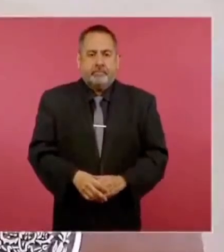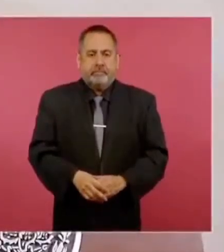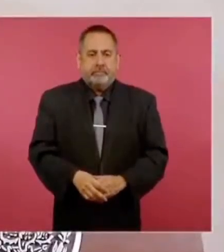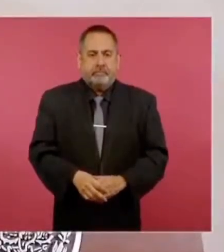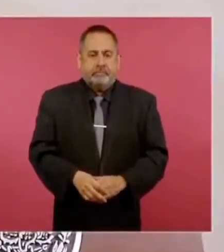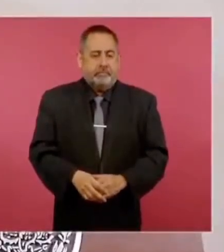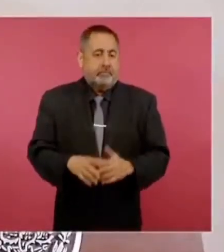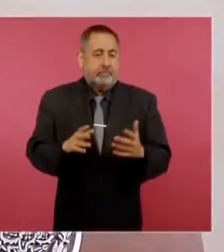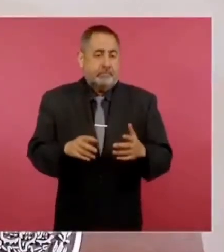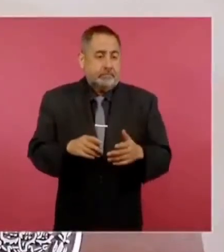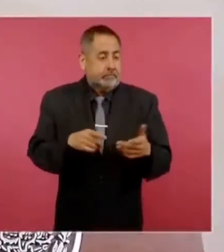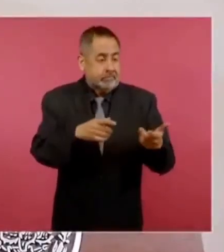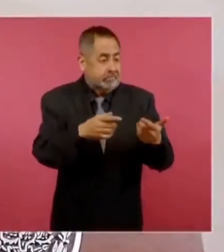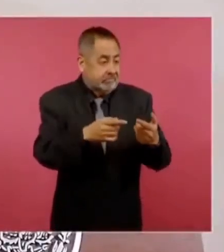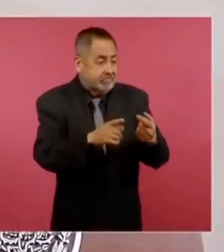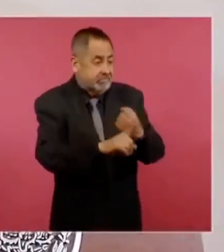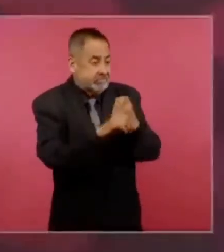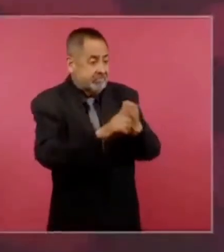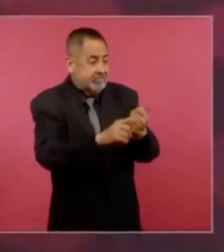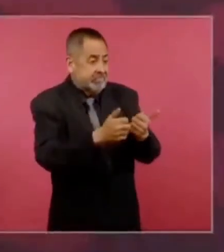Y eso nos ayudó,